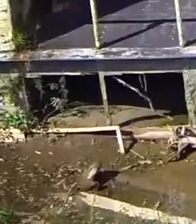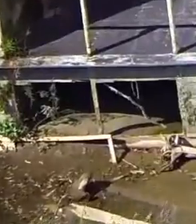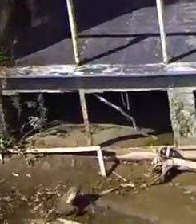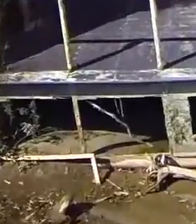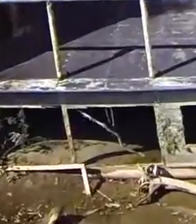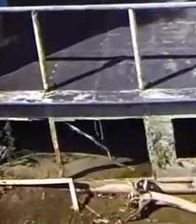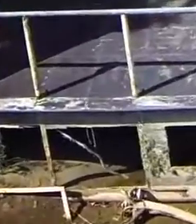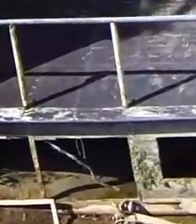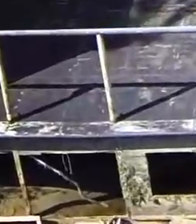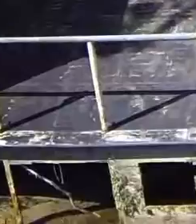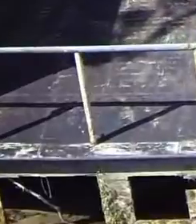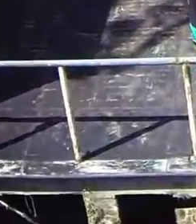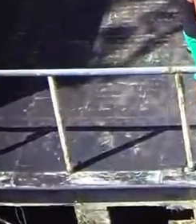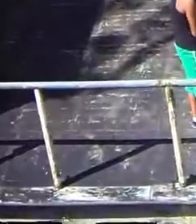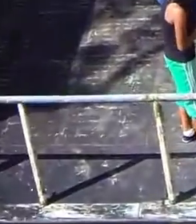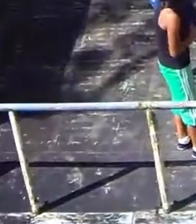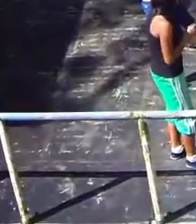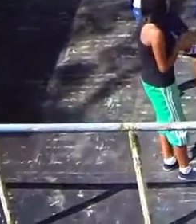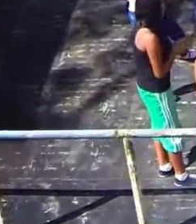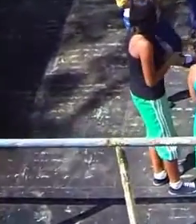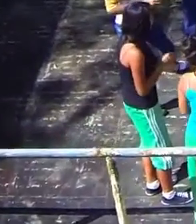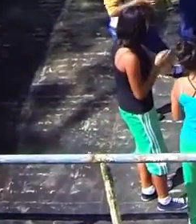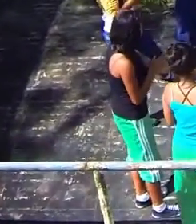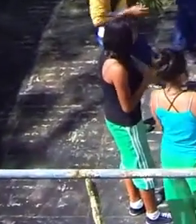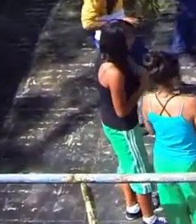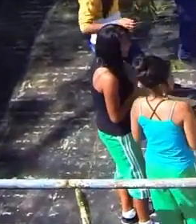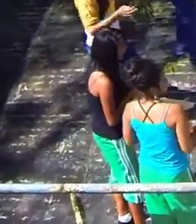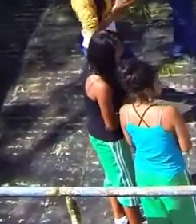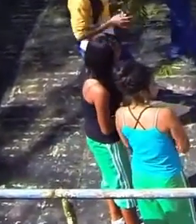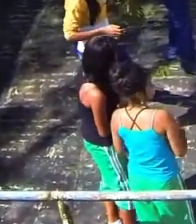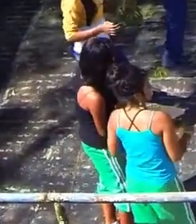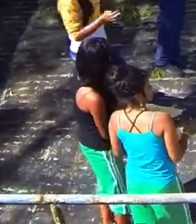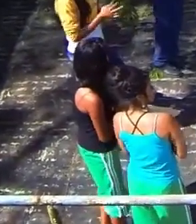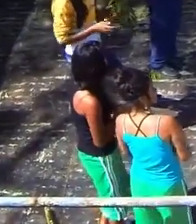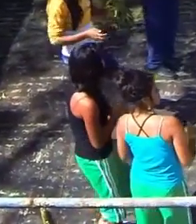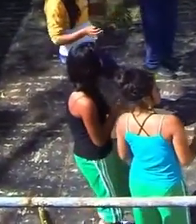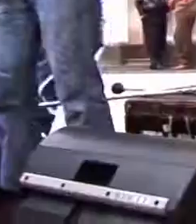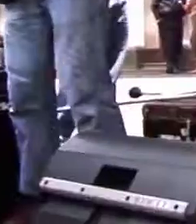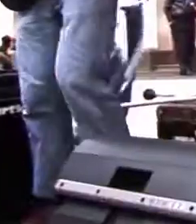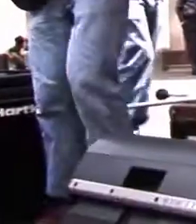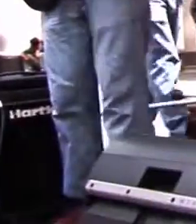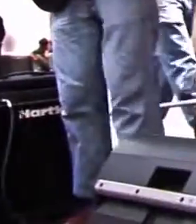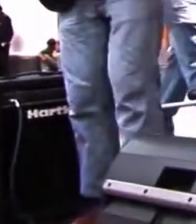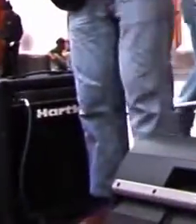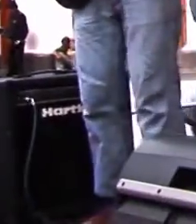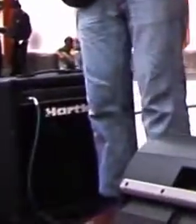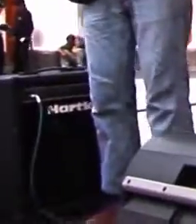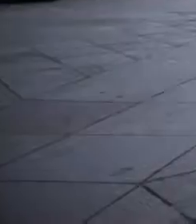Los derechos humanos y de la nación.